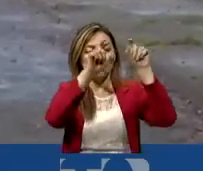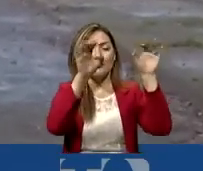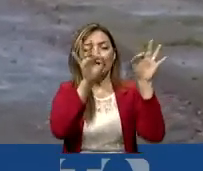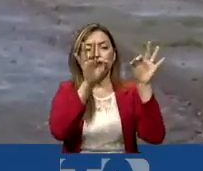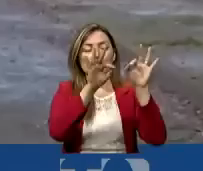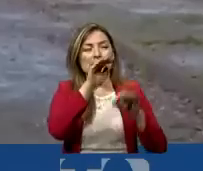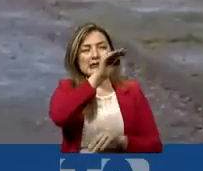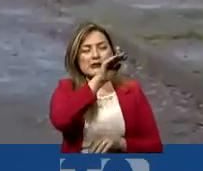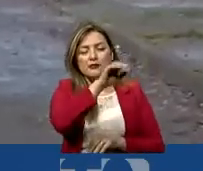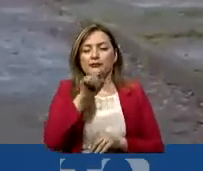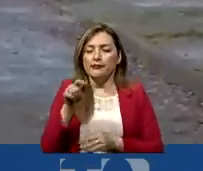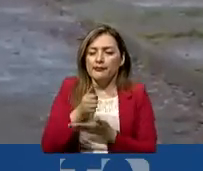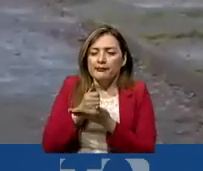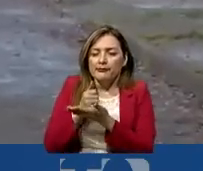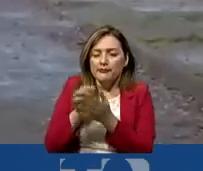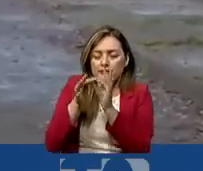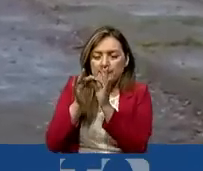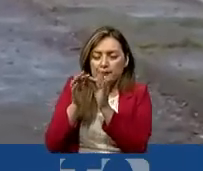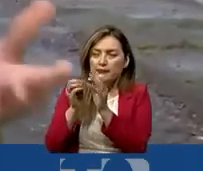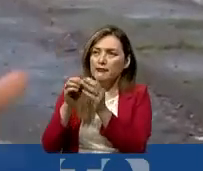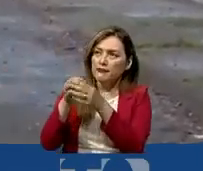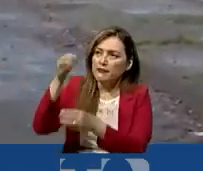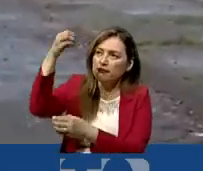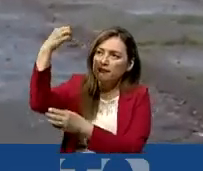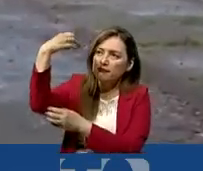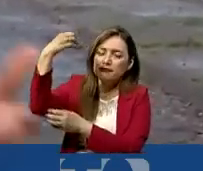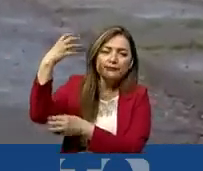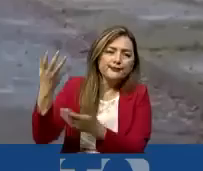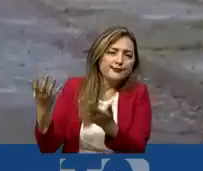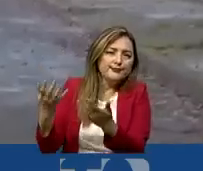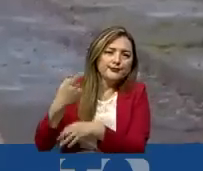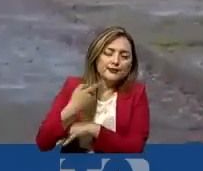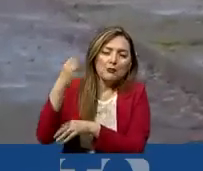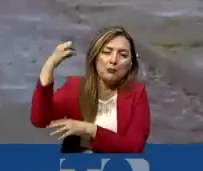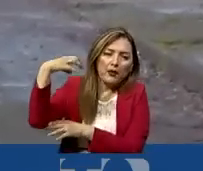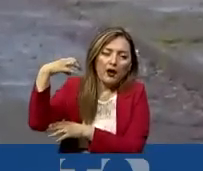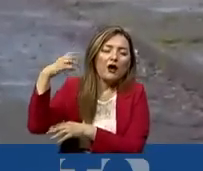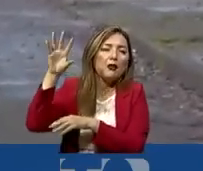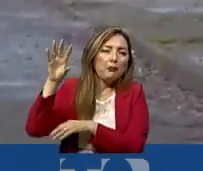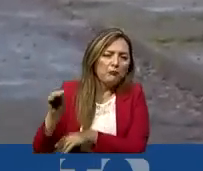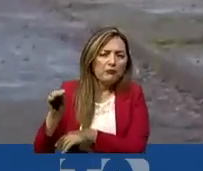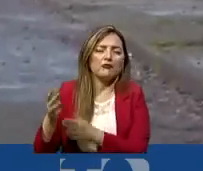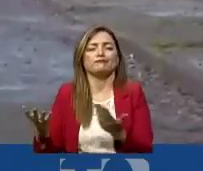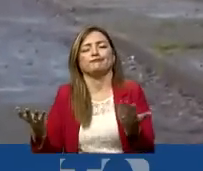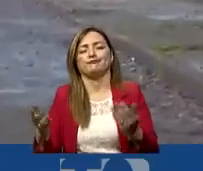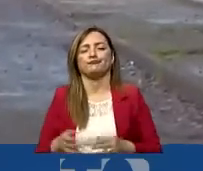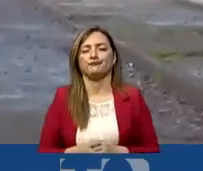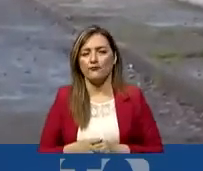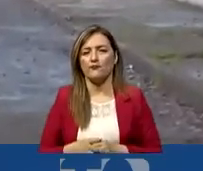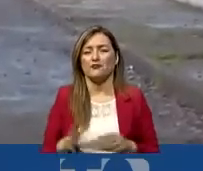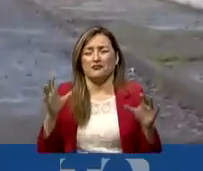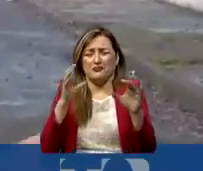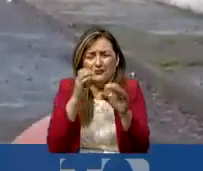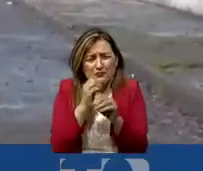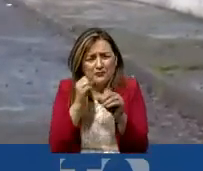que ayuden a arreglar este poste de luz que está intermitente, que hay días que funciona, hay otros que no. Entonces hay oscuridad en el